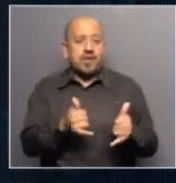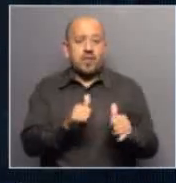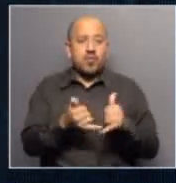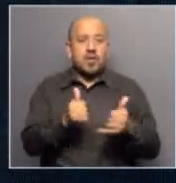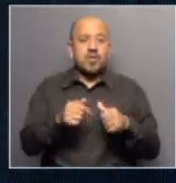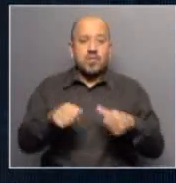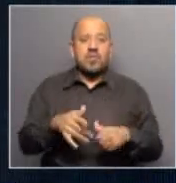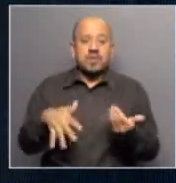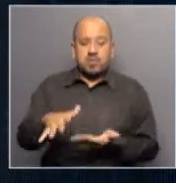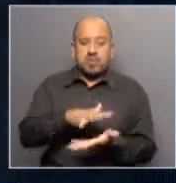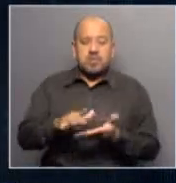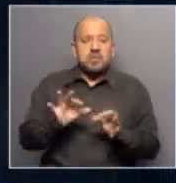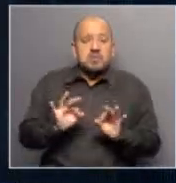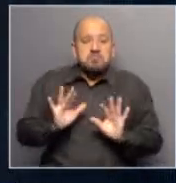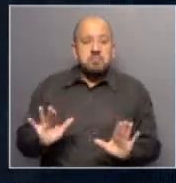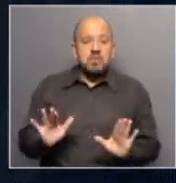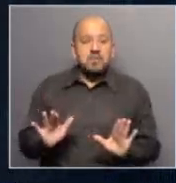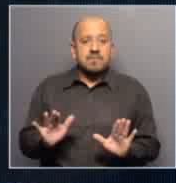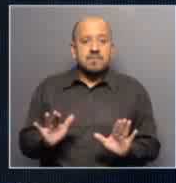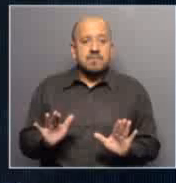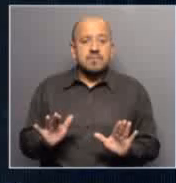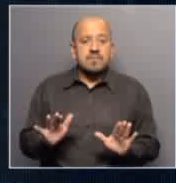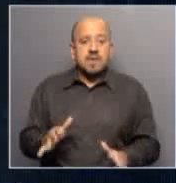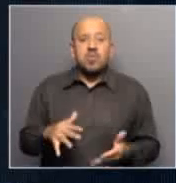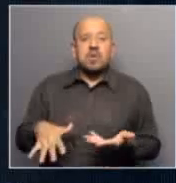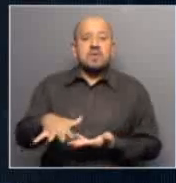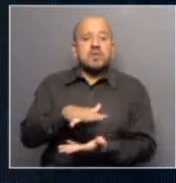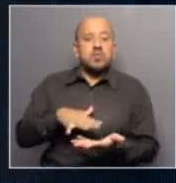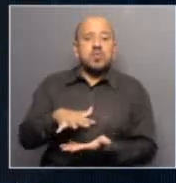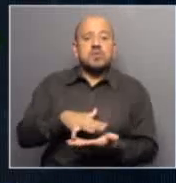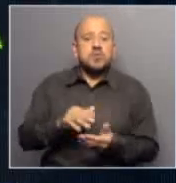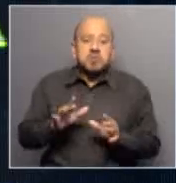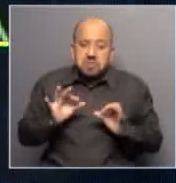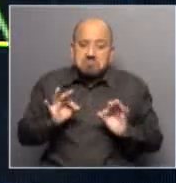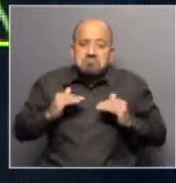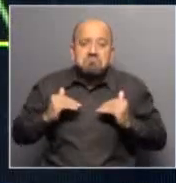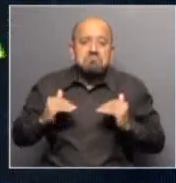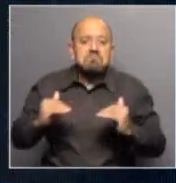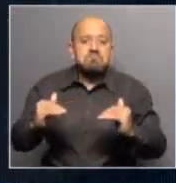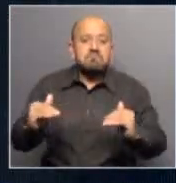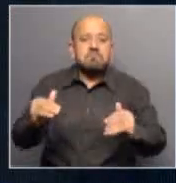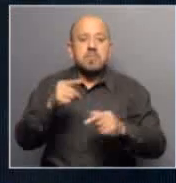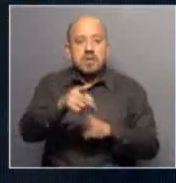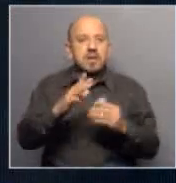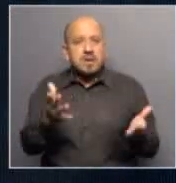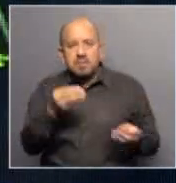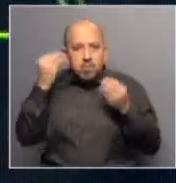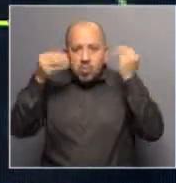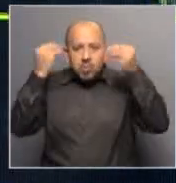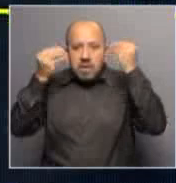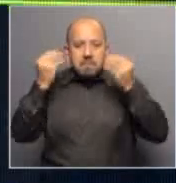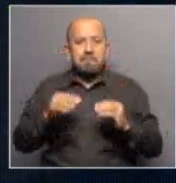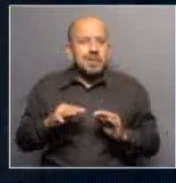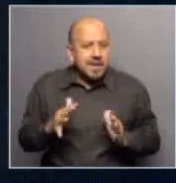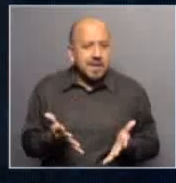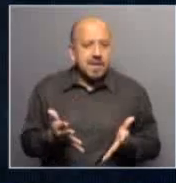está calma. Viene a crear inseguridad en un lugar donde está calmo. Y que en todo caso